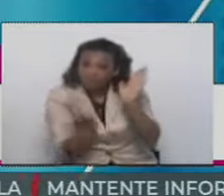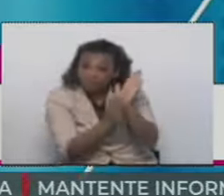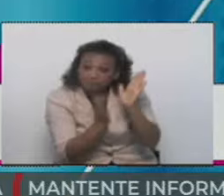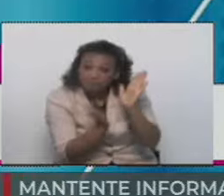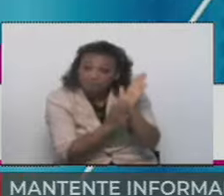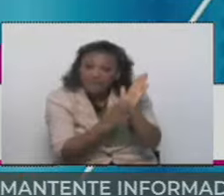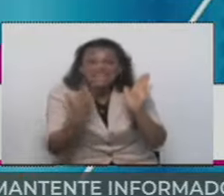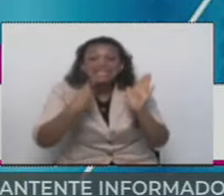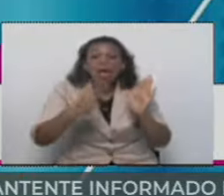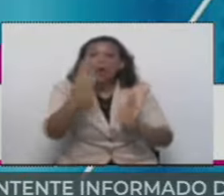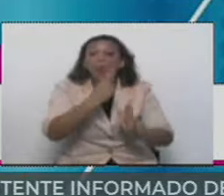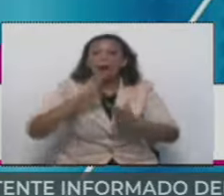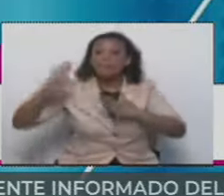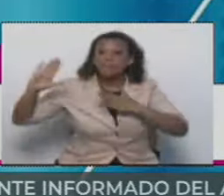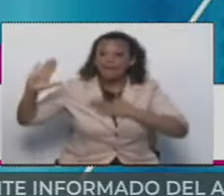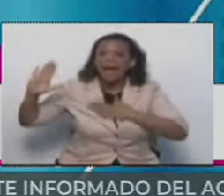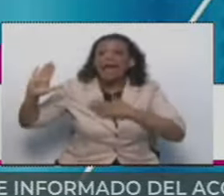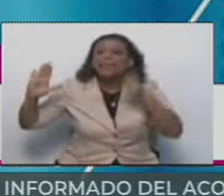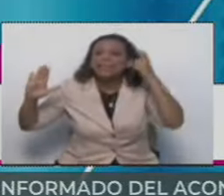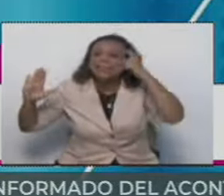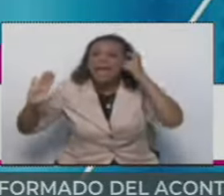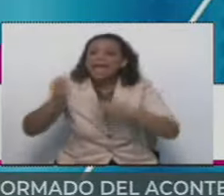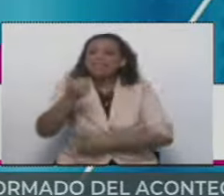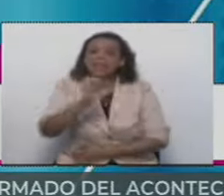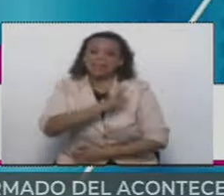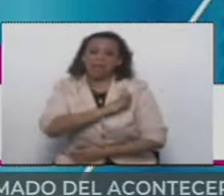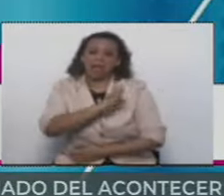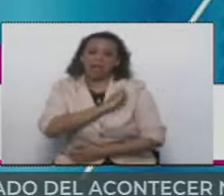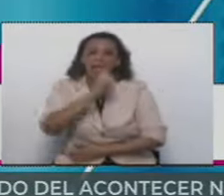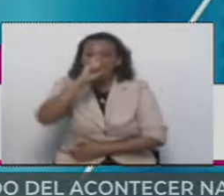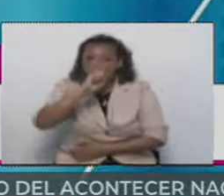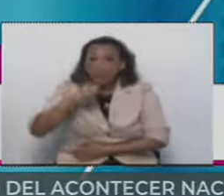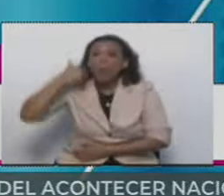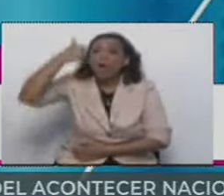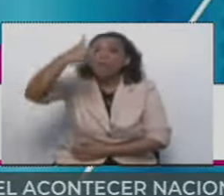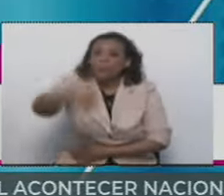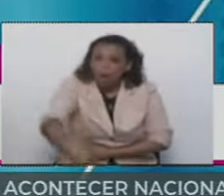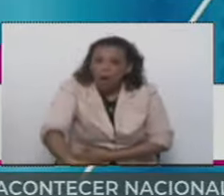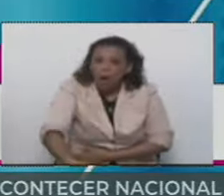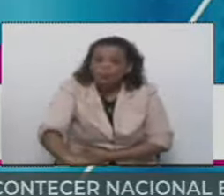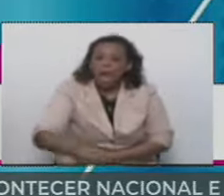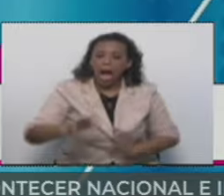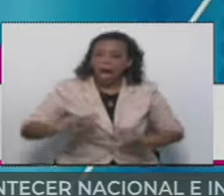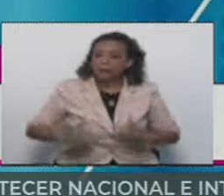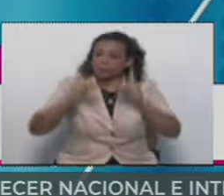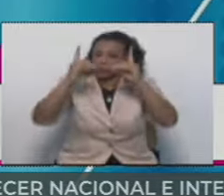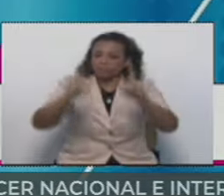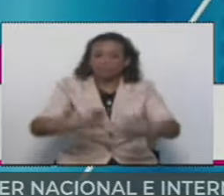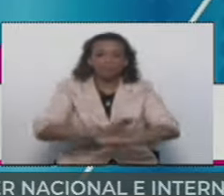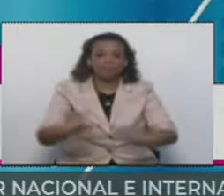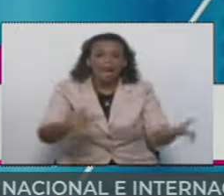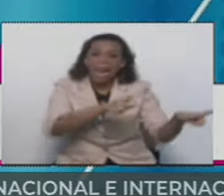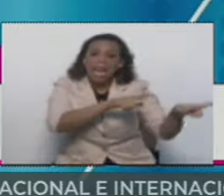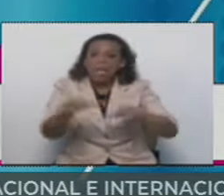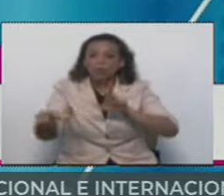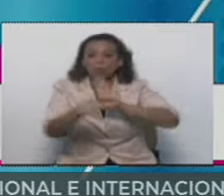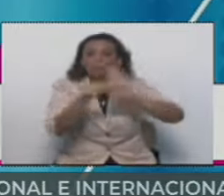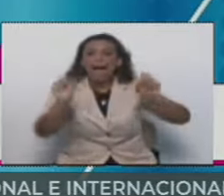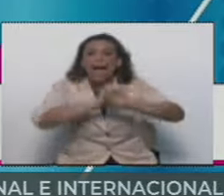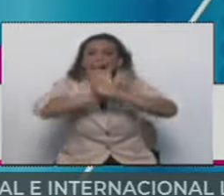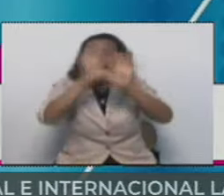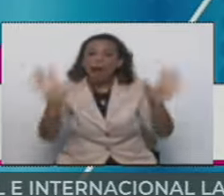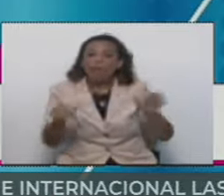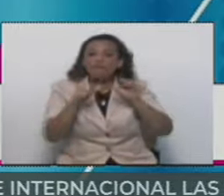se juramentará el 10 de enero del año próximo a su elección. Listo. Fecha